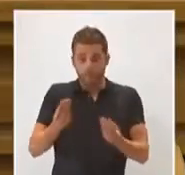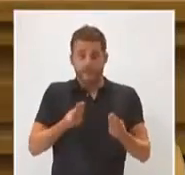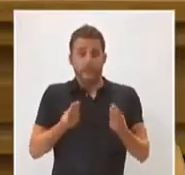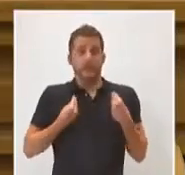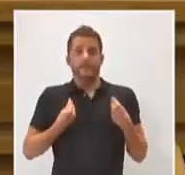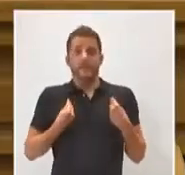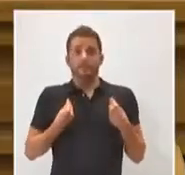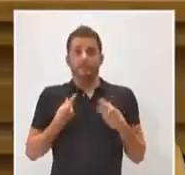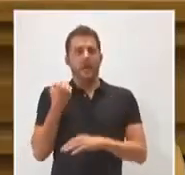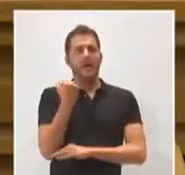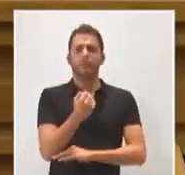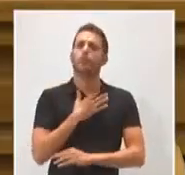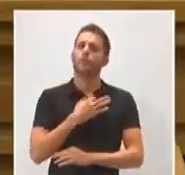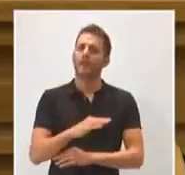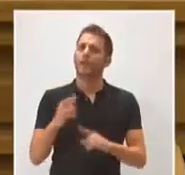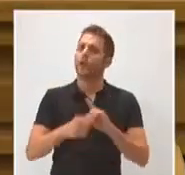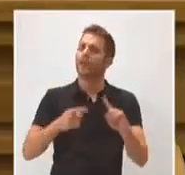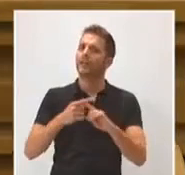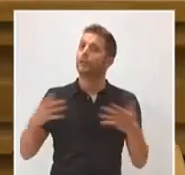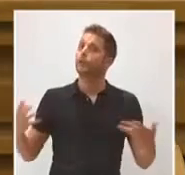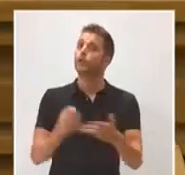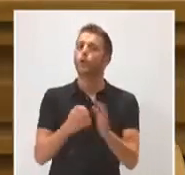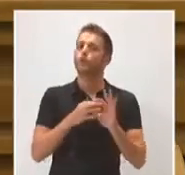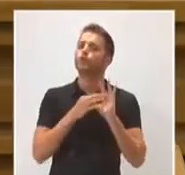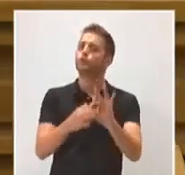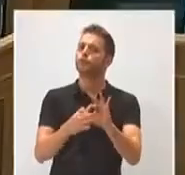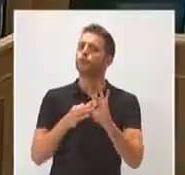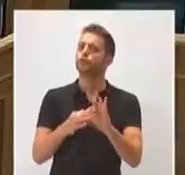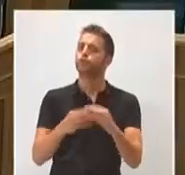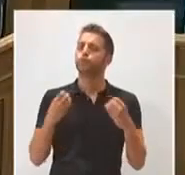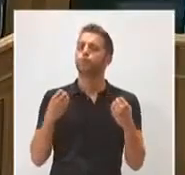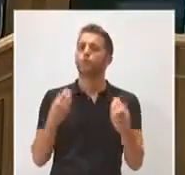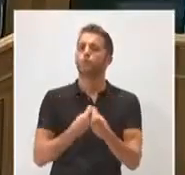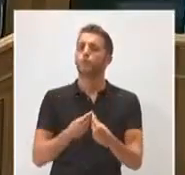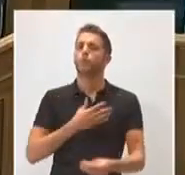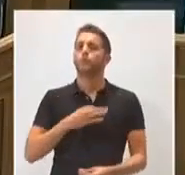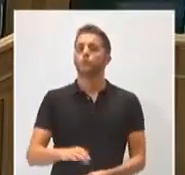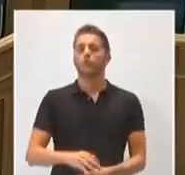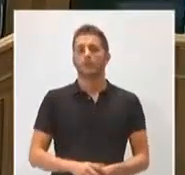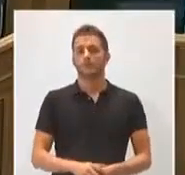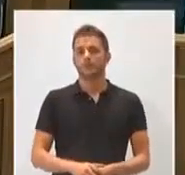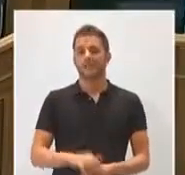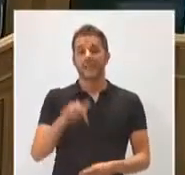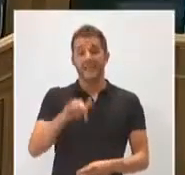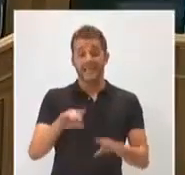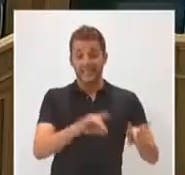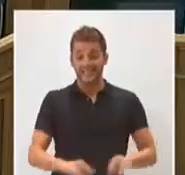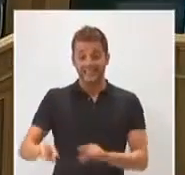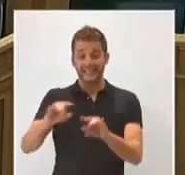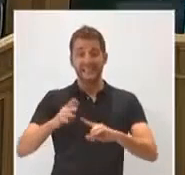reclaman para que todos puedan ir al unísono es importante y hacerlo hasta en el último rincón de esta región tan